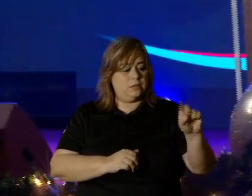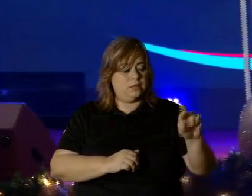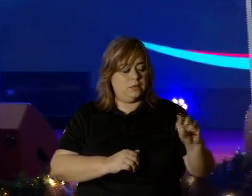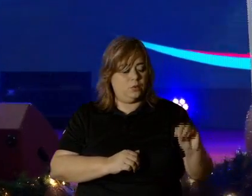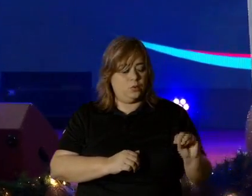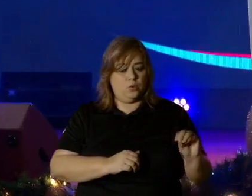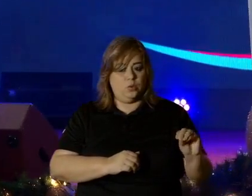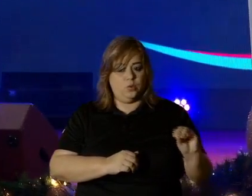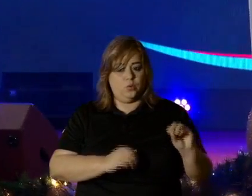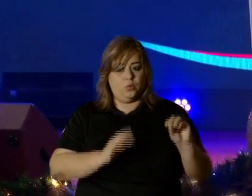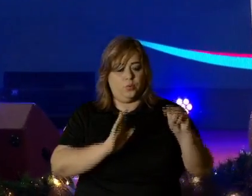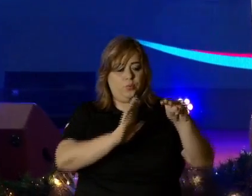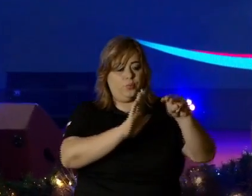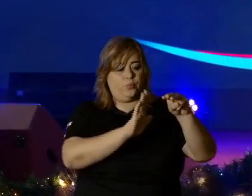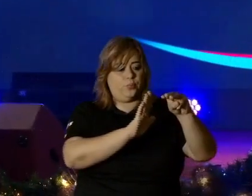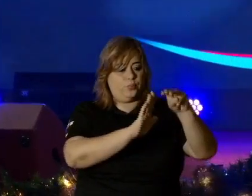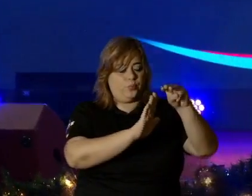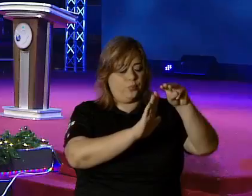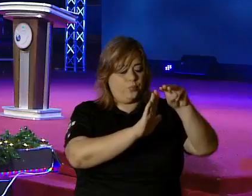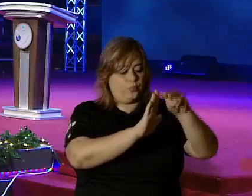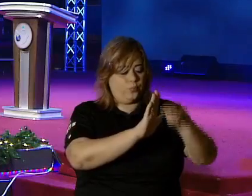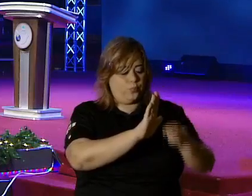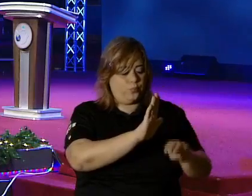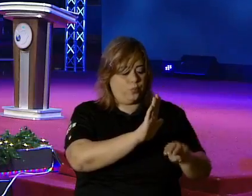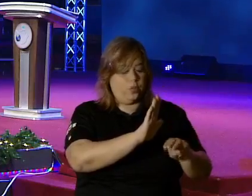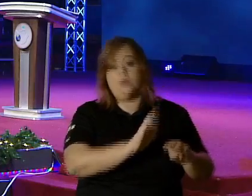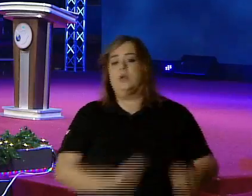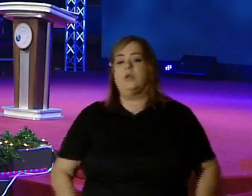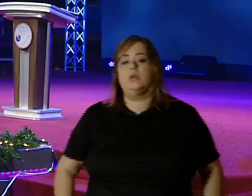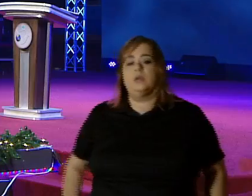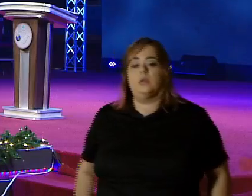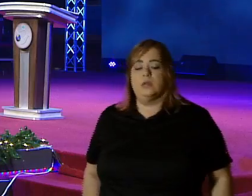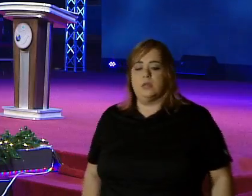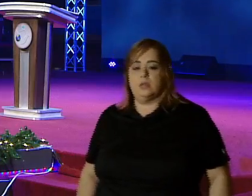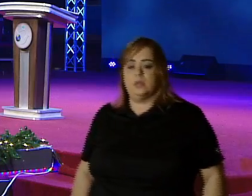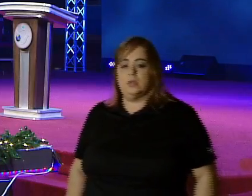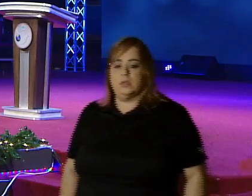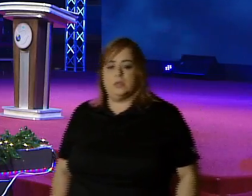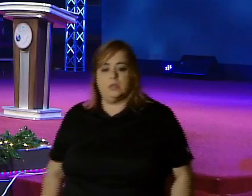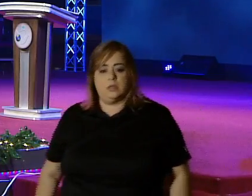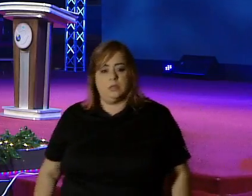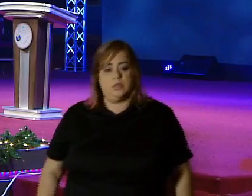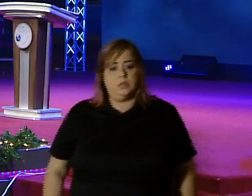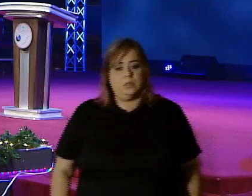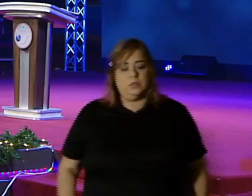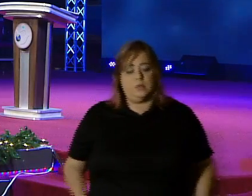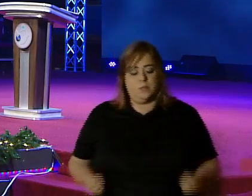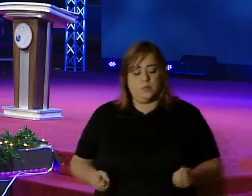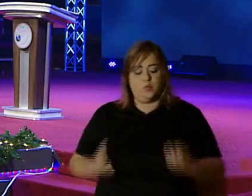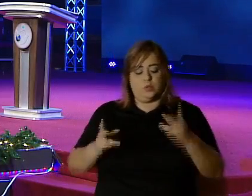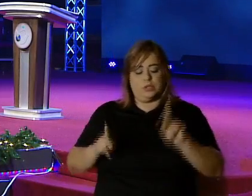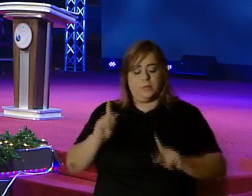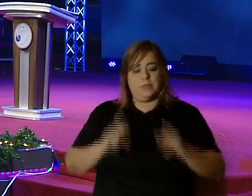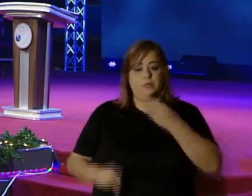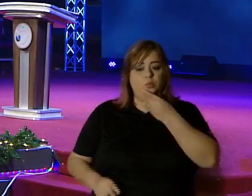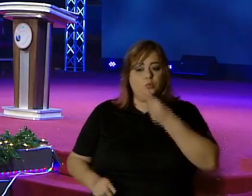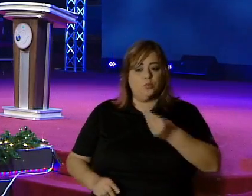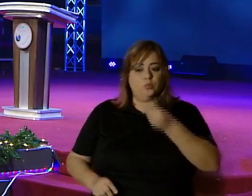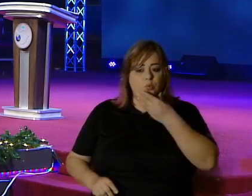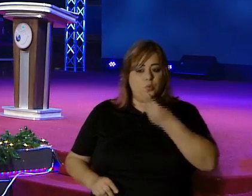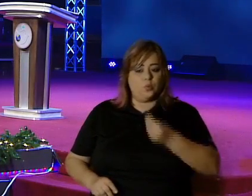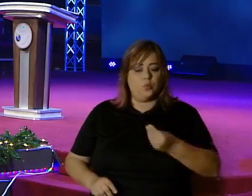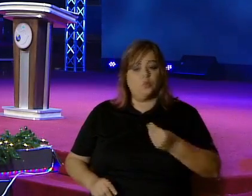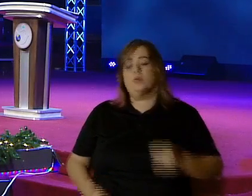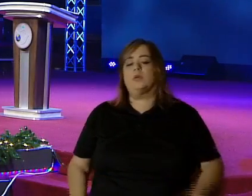otro. Betania estaba cerca de Jerusalén como a 15 estadios. Sigue. Y muchos de los judíos habían venido a Marta y a María para consolarla por